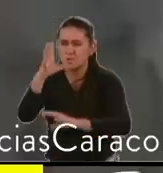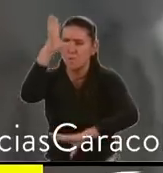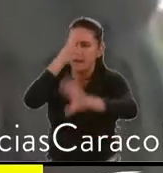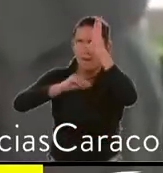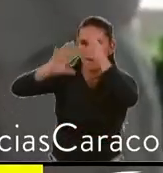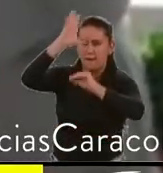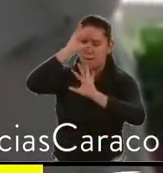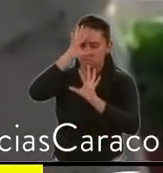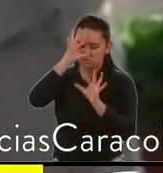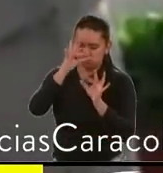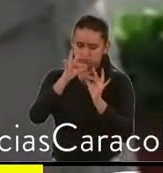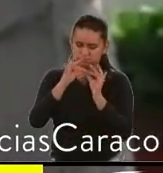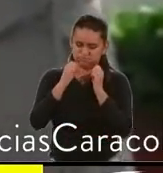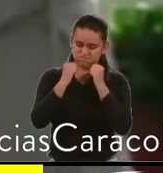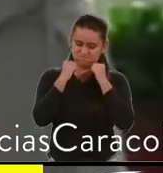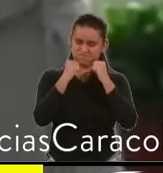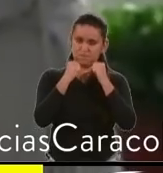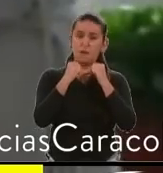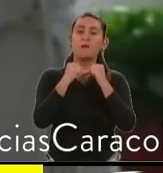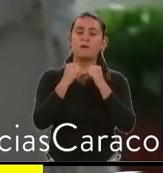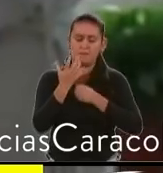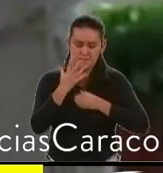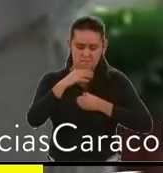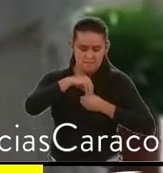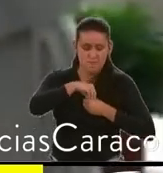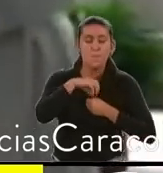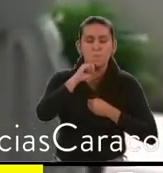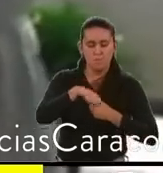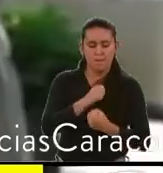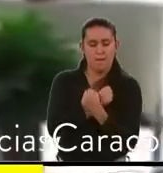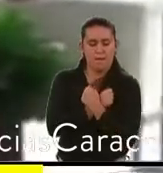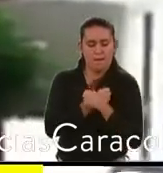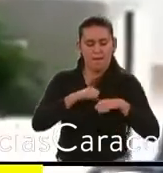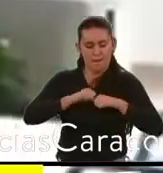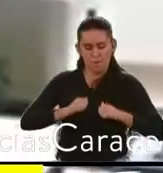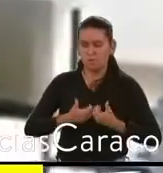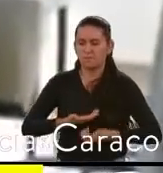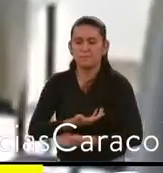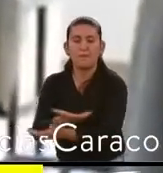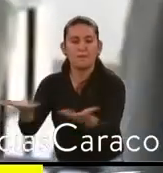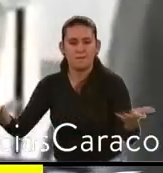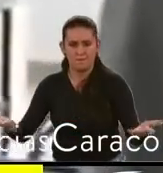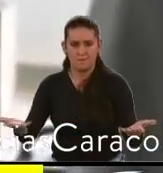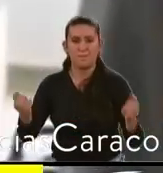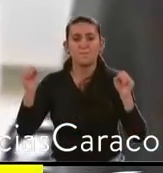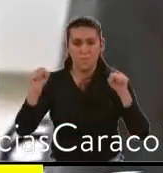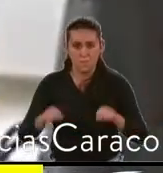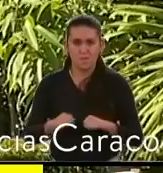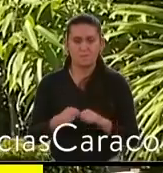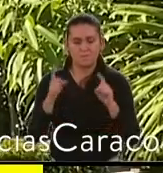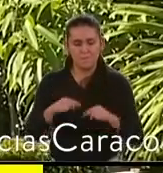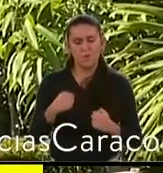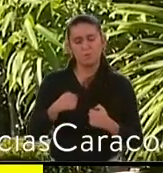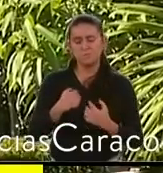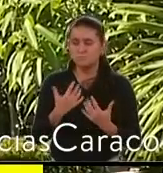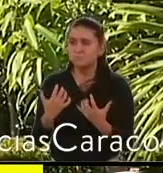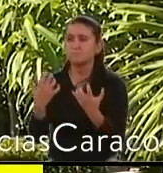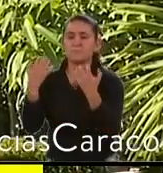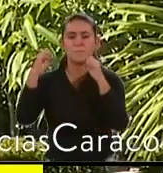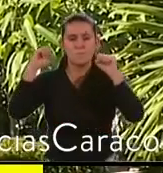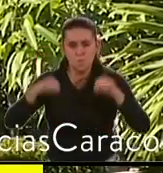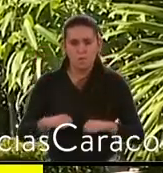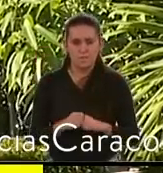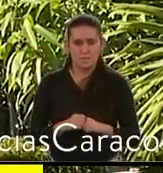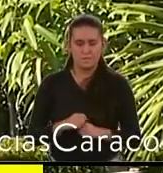vez alimenta el amor y el amor a su vez ayuda a mantener la esperanza. Hoy